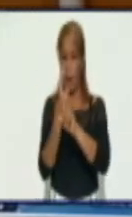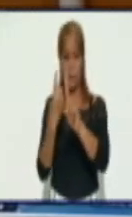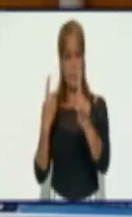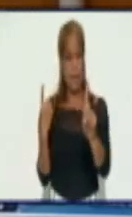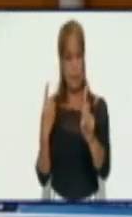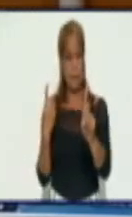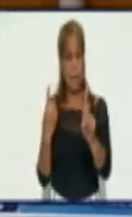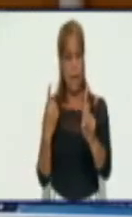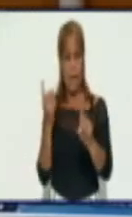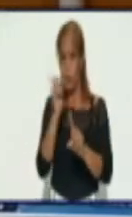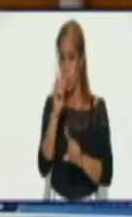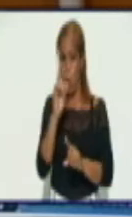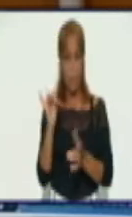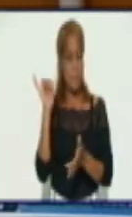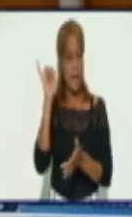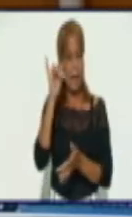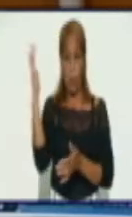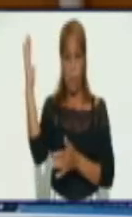se encierra